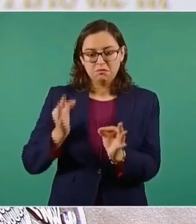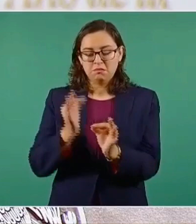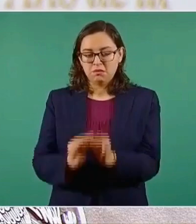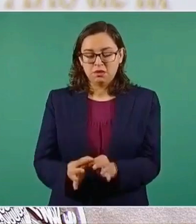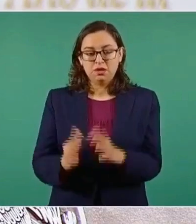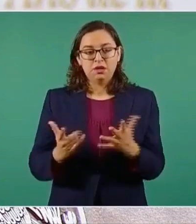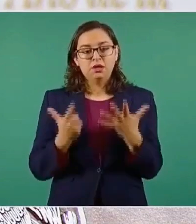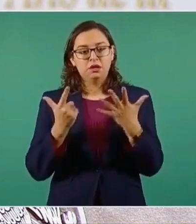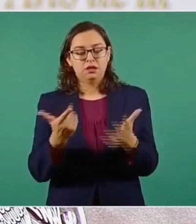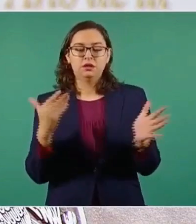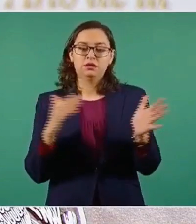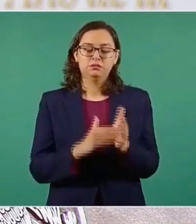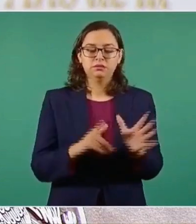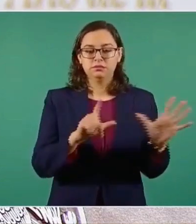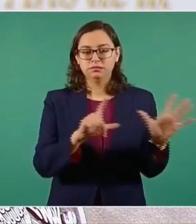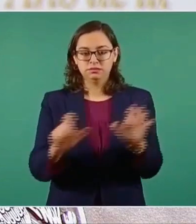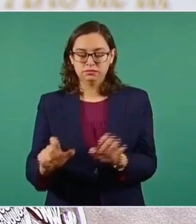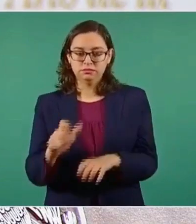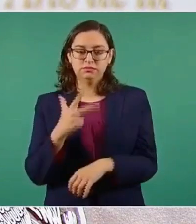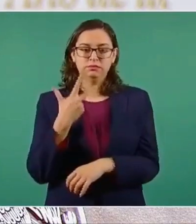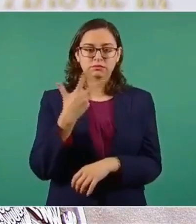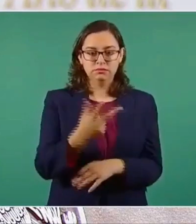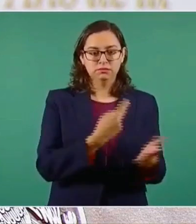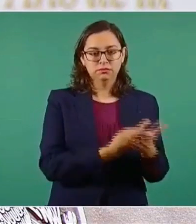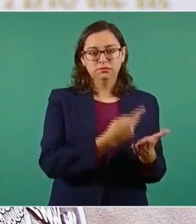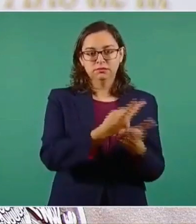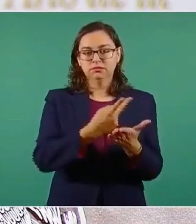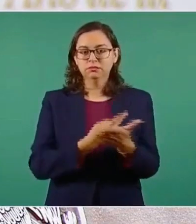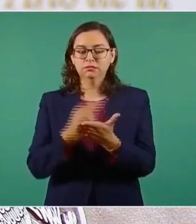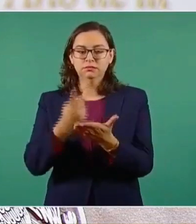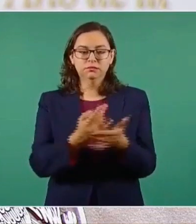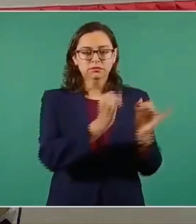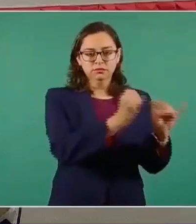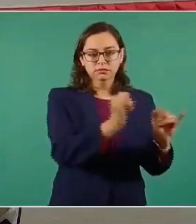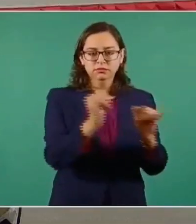total 7,708 condecoraciones individuales,